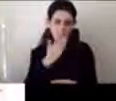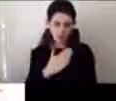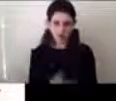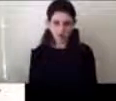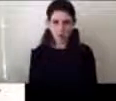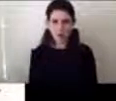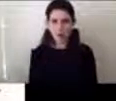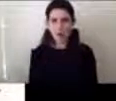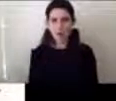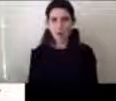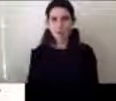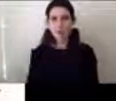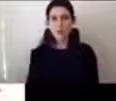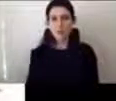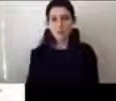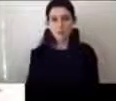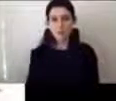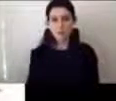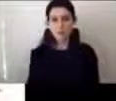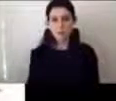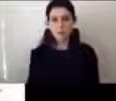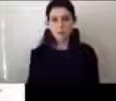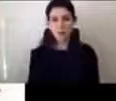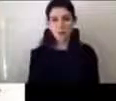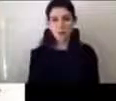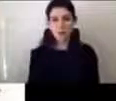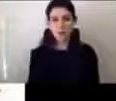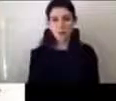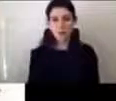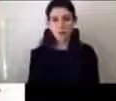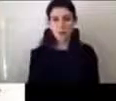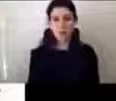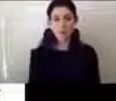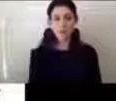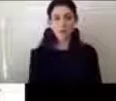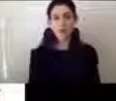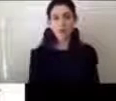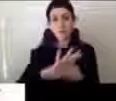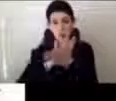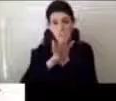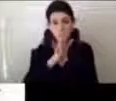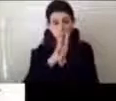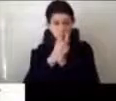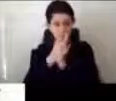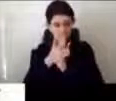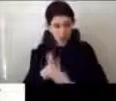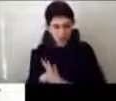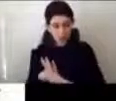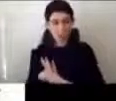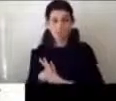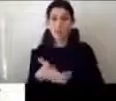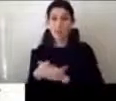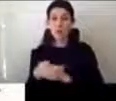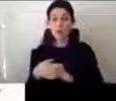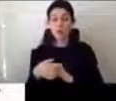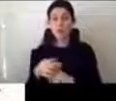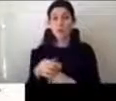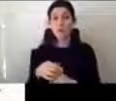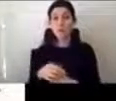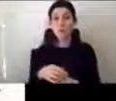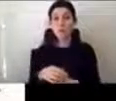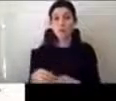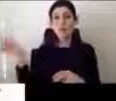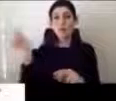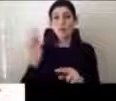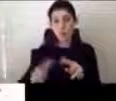Ahora, esto, como veíamos anteriormente, toda esta sinaptogénesis es la que va a ir creándose a